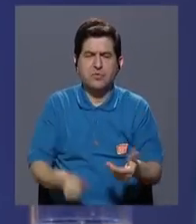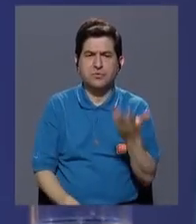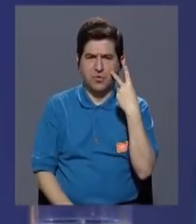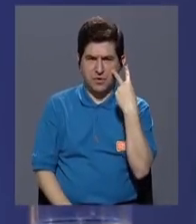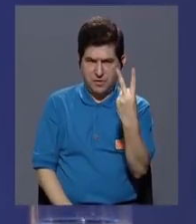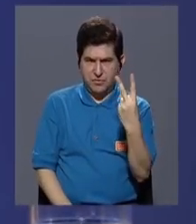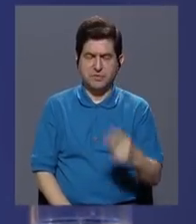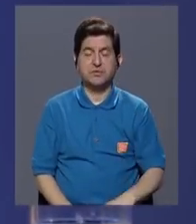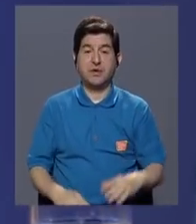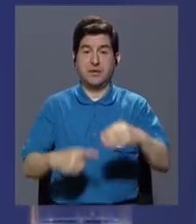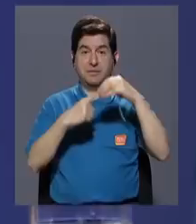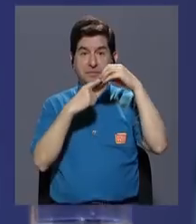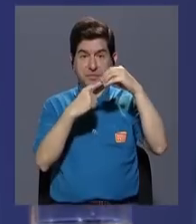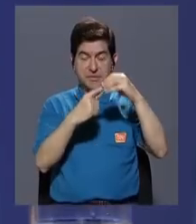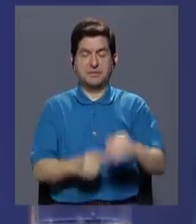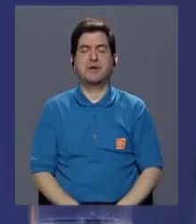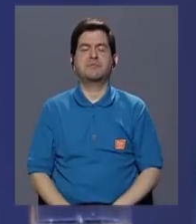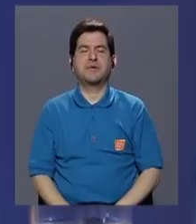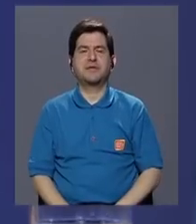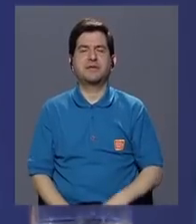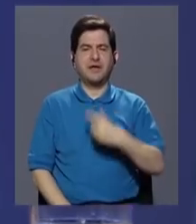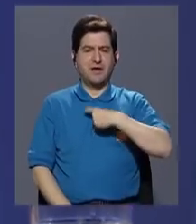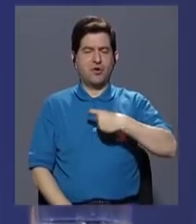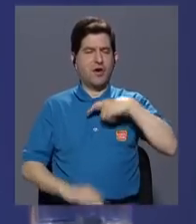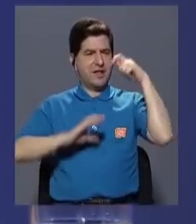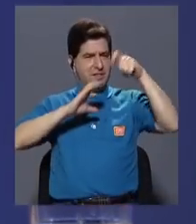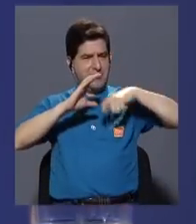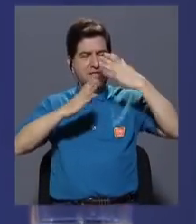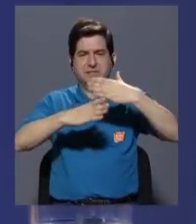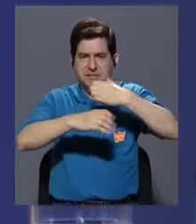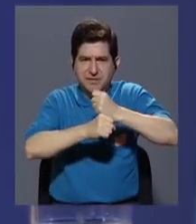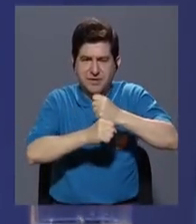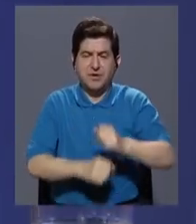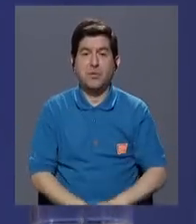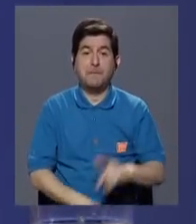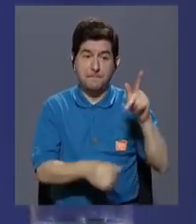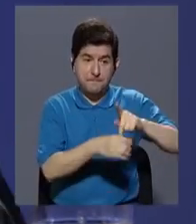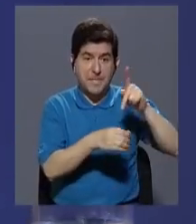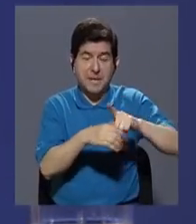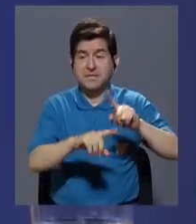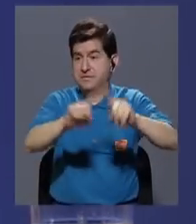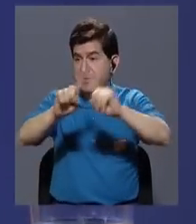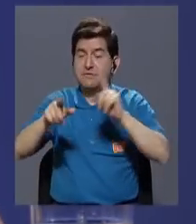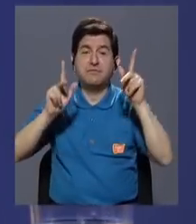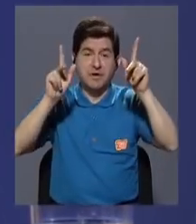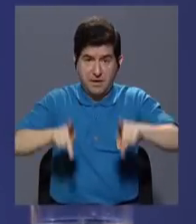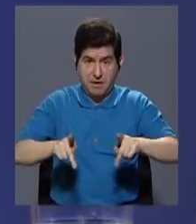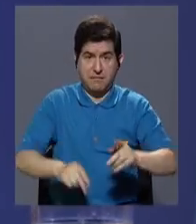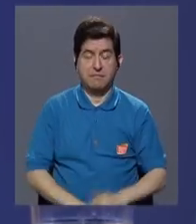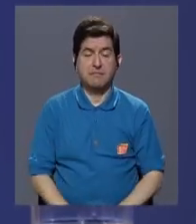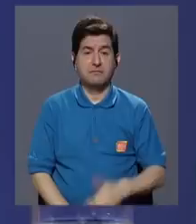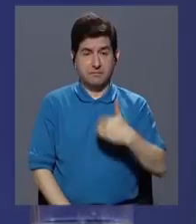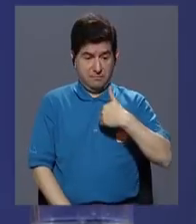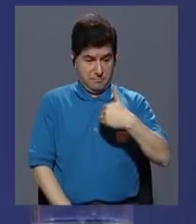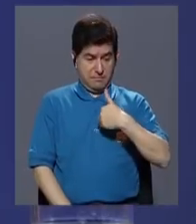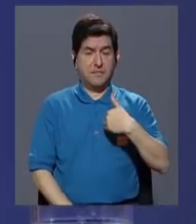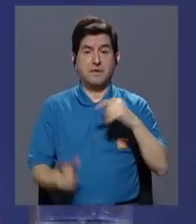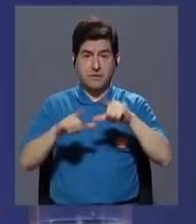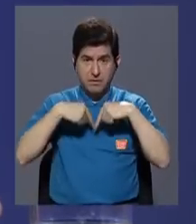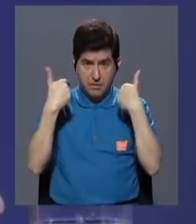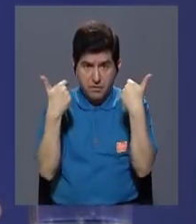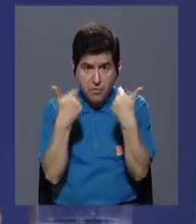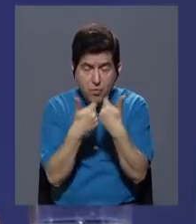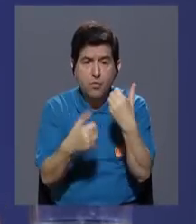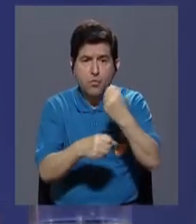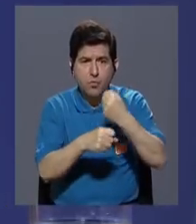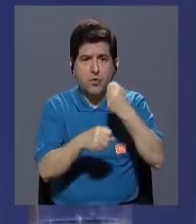producciones audiovisuales y principalmente con aspiraciones cinematográficas que es que participe mucha gente que haya